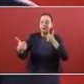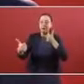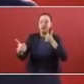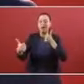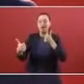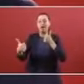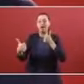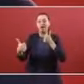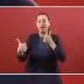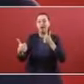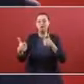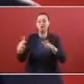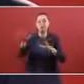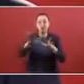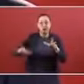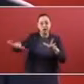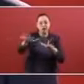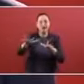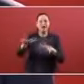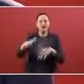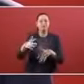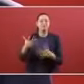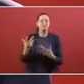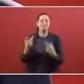la llamada sociedad civil,